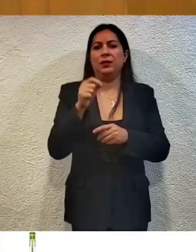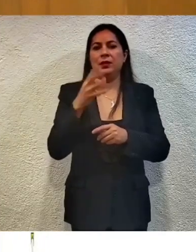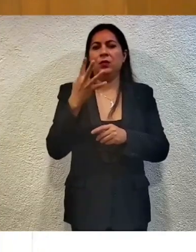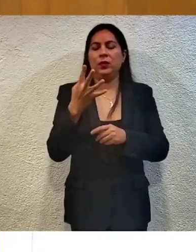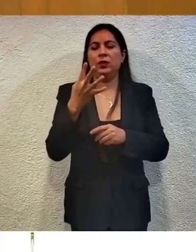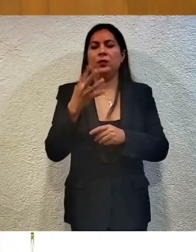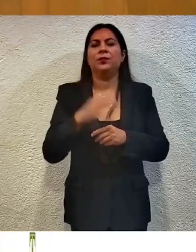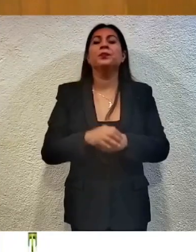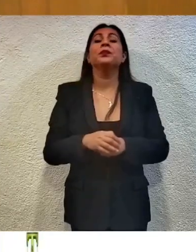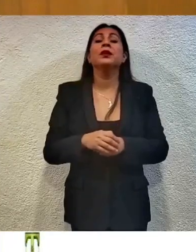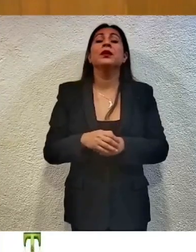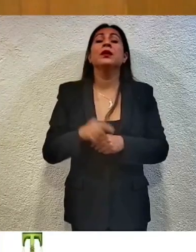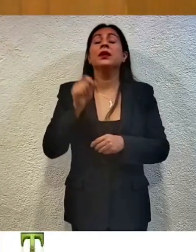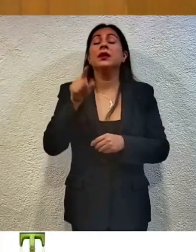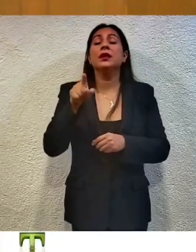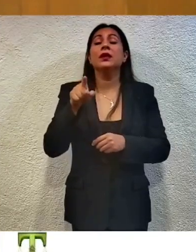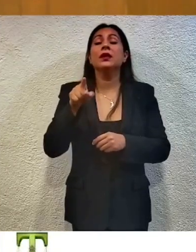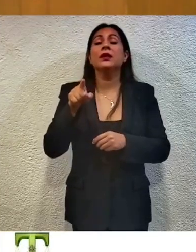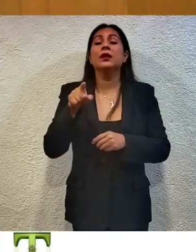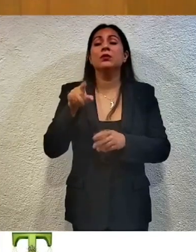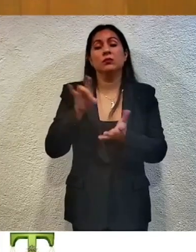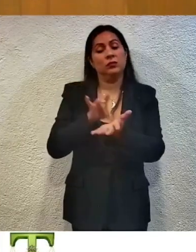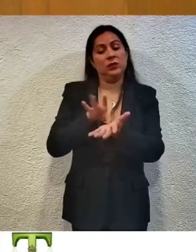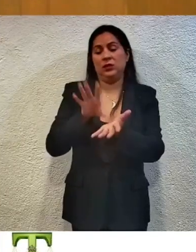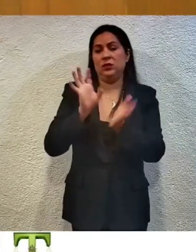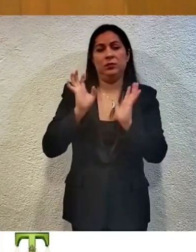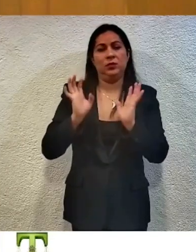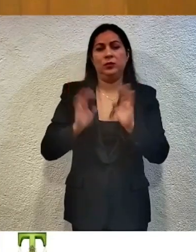217/2024, que le recayó un desechamiento.